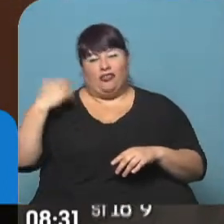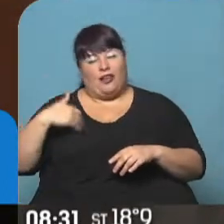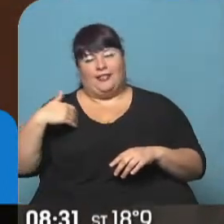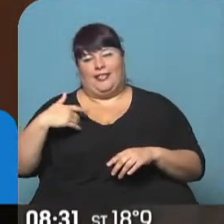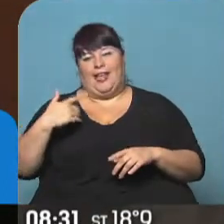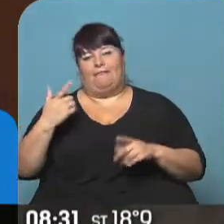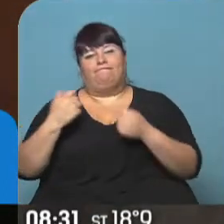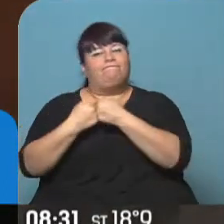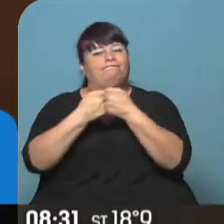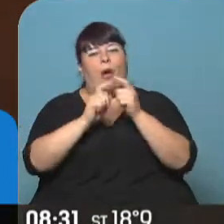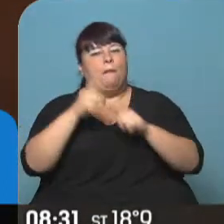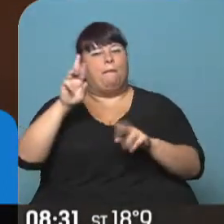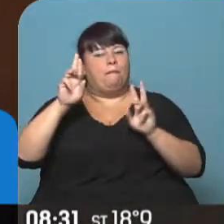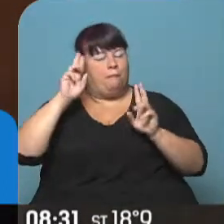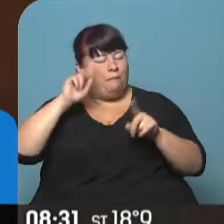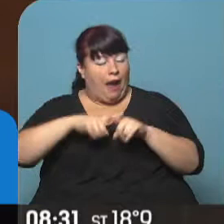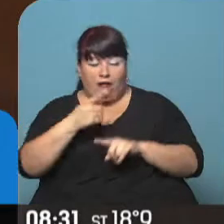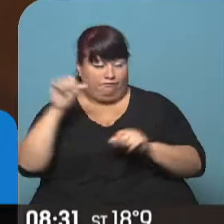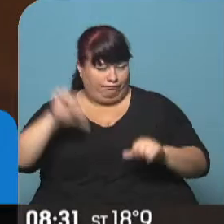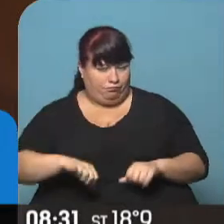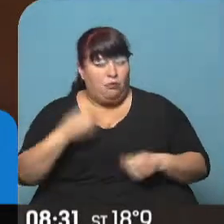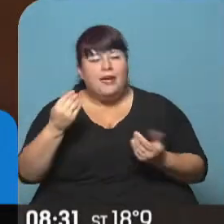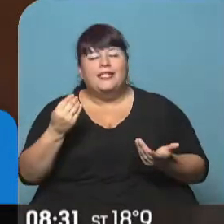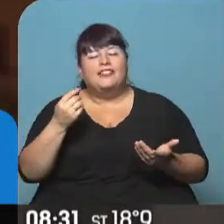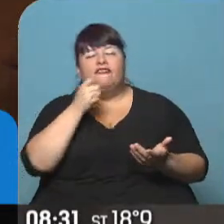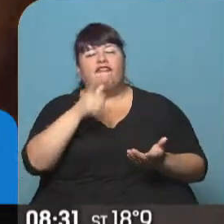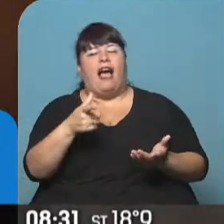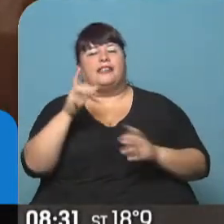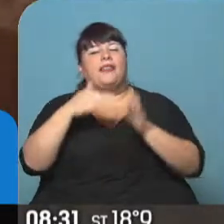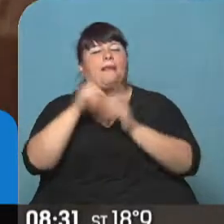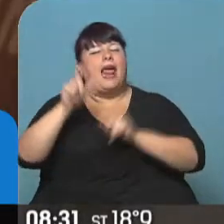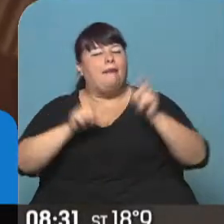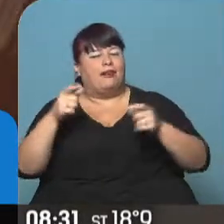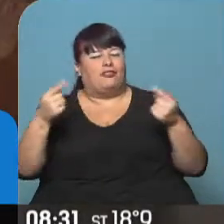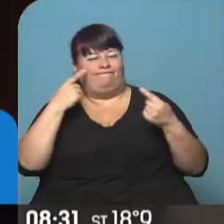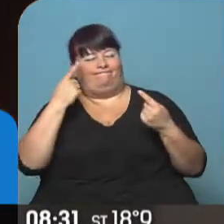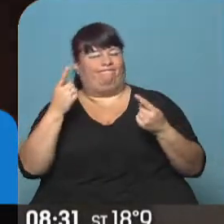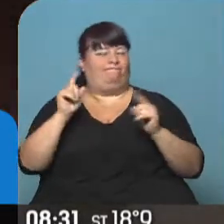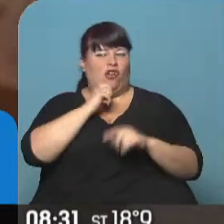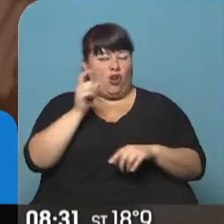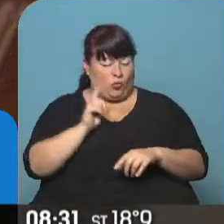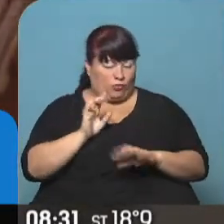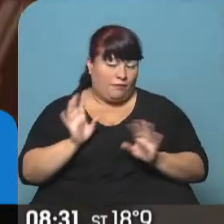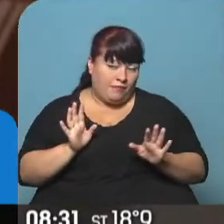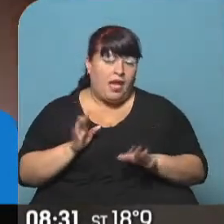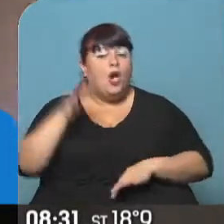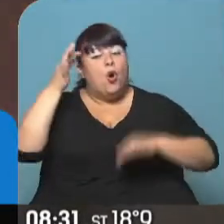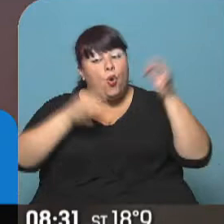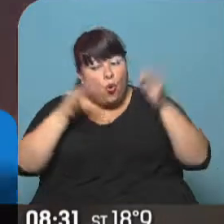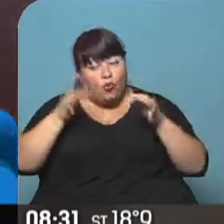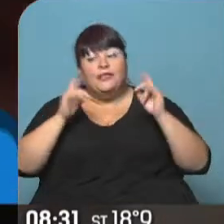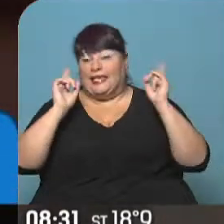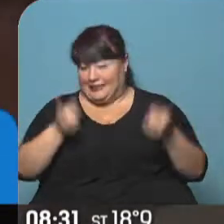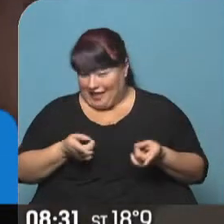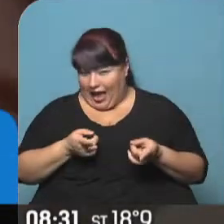pudo consensuar un paro, porque consideraban que eran muy permeables al humor social, de que no estaba bien visto. Bueno, la justicia lo es